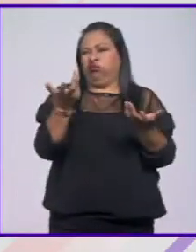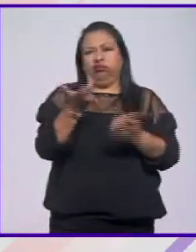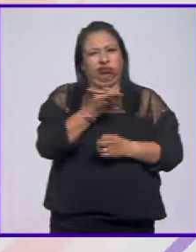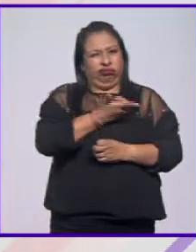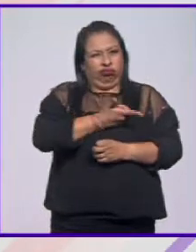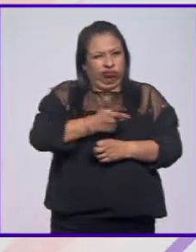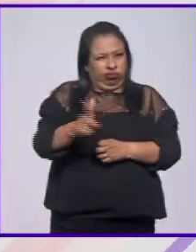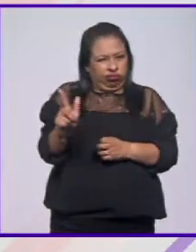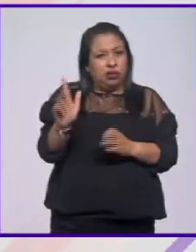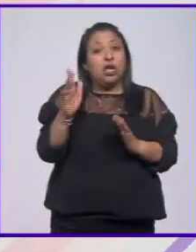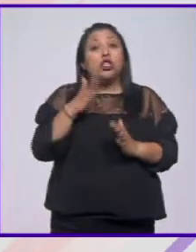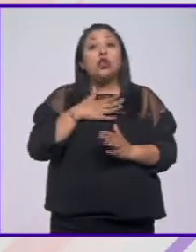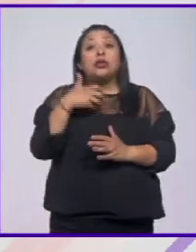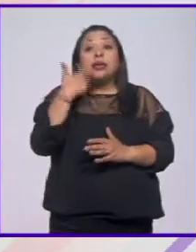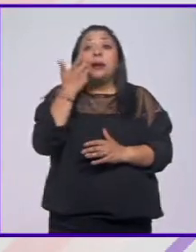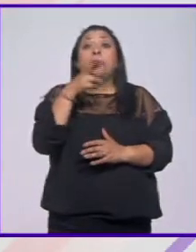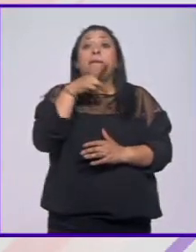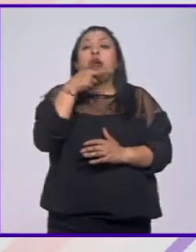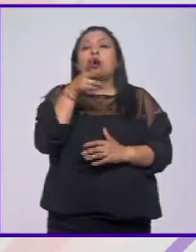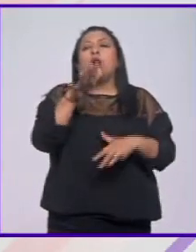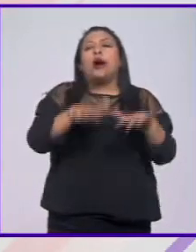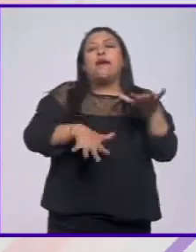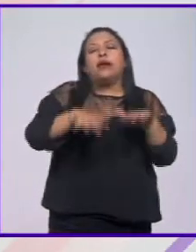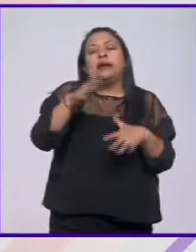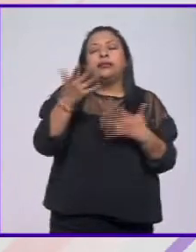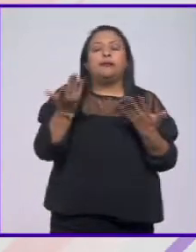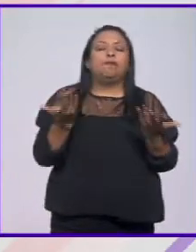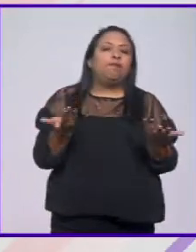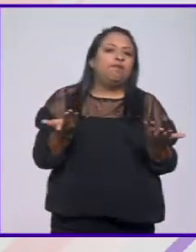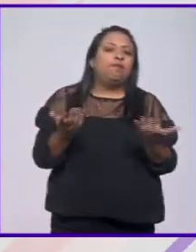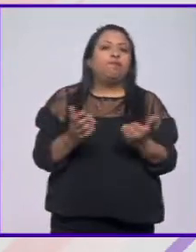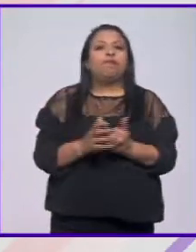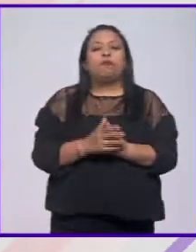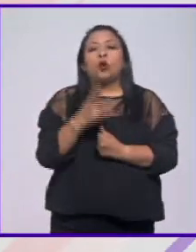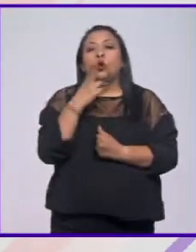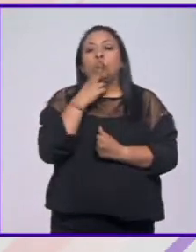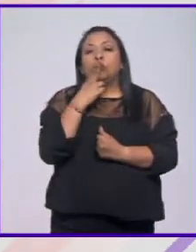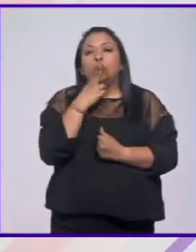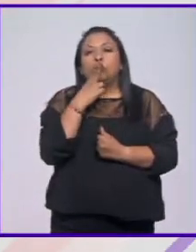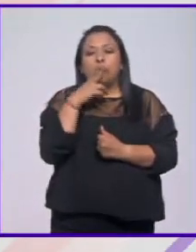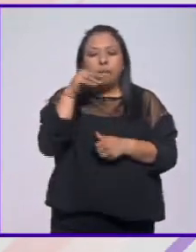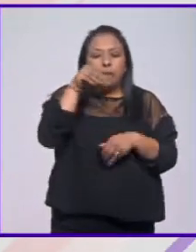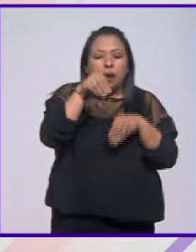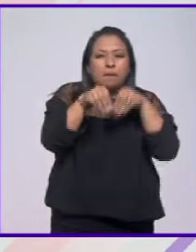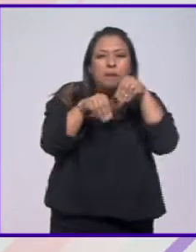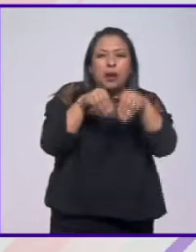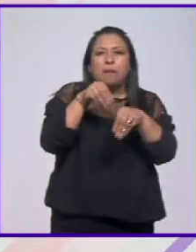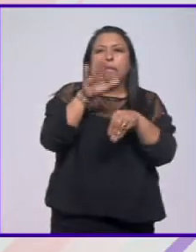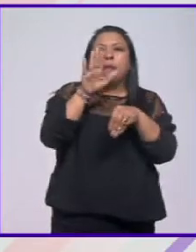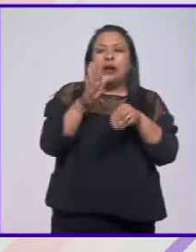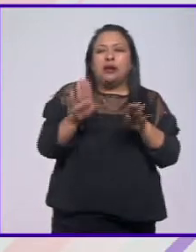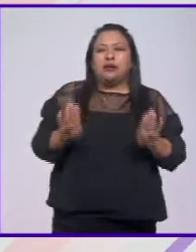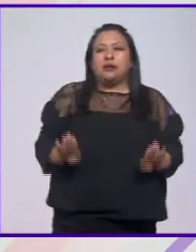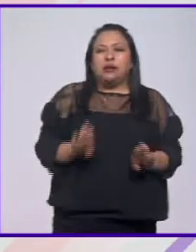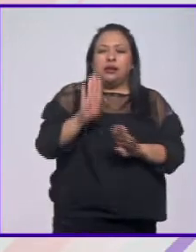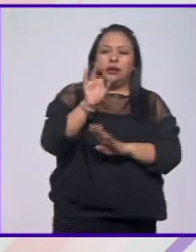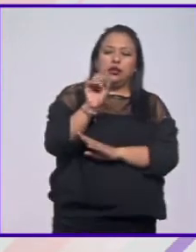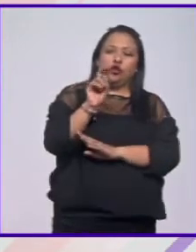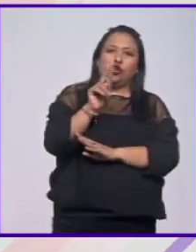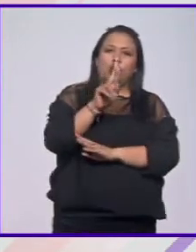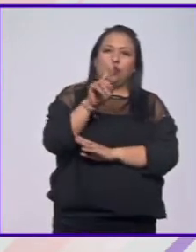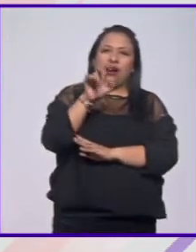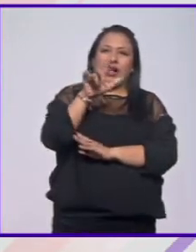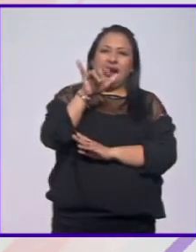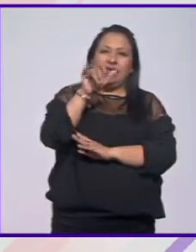gusta también algunas veces usar elementos de tipo surrealista, uh-huh, que